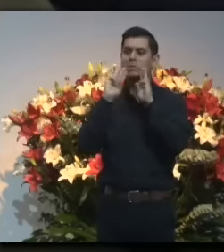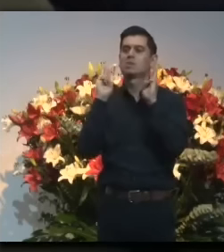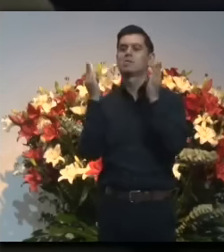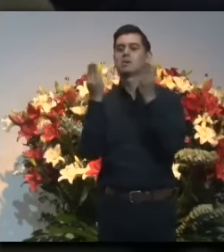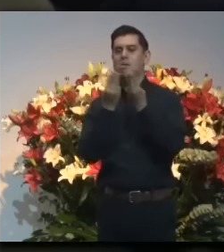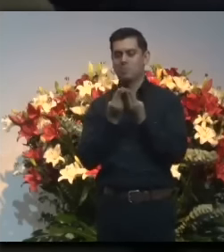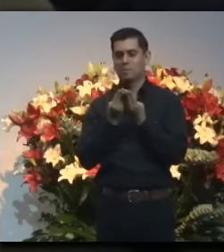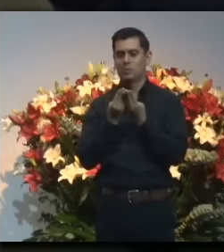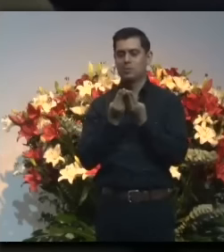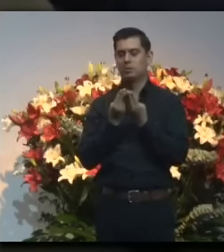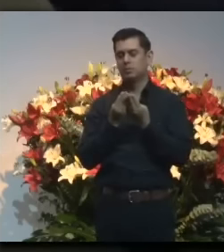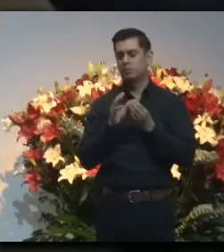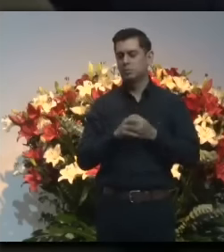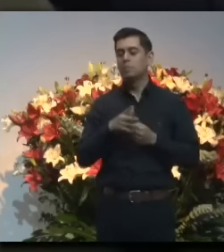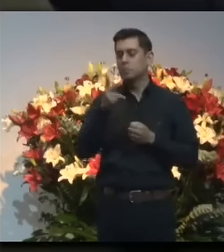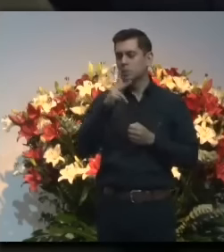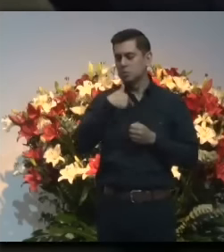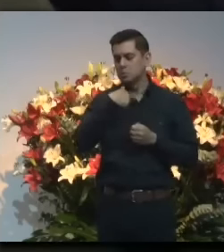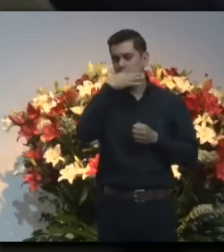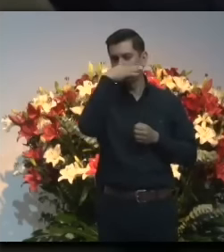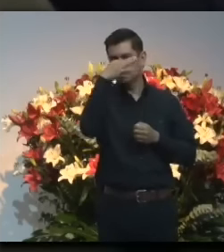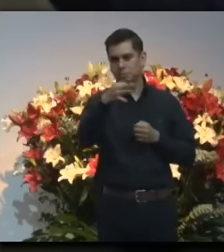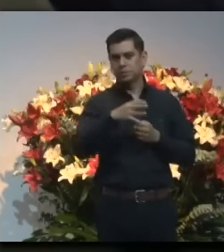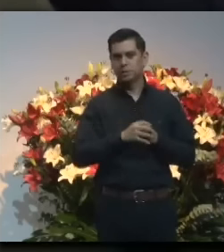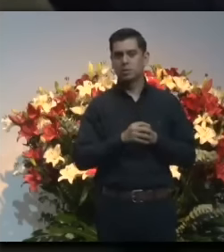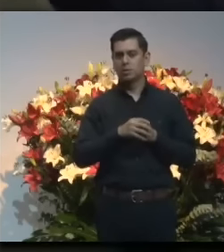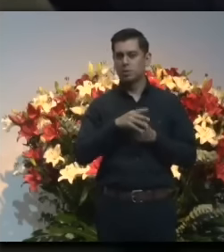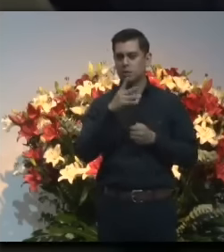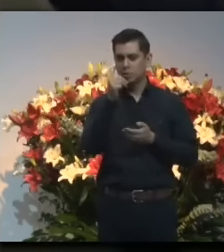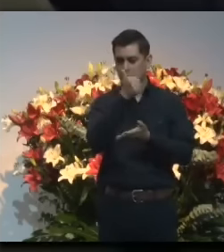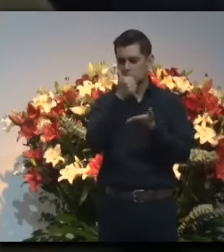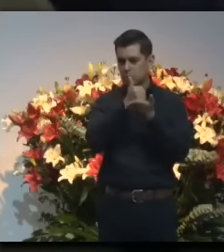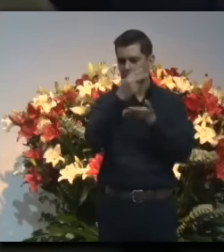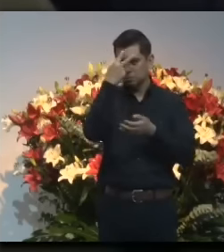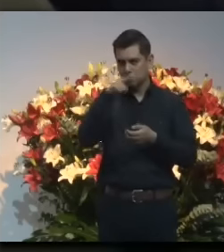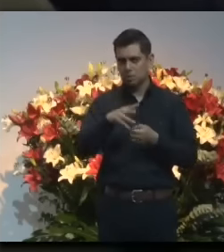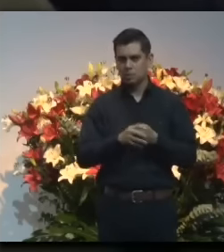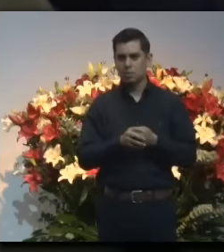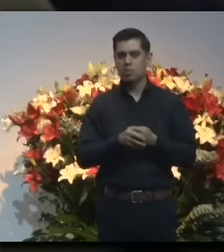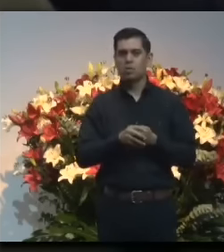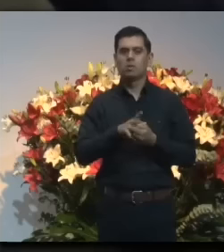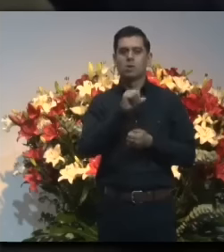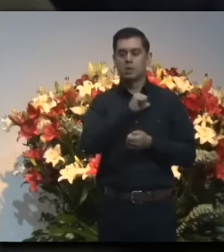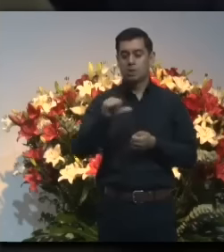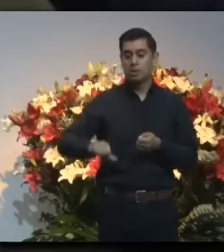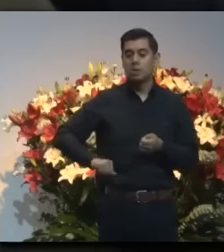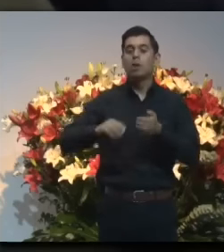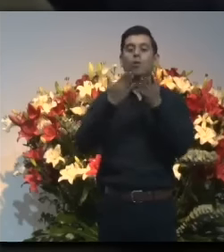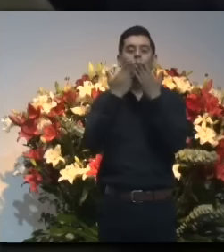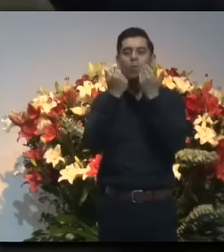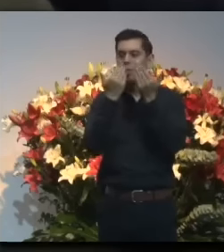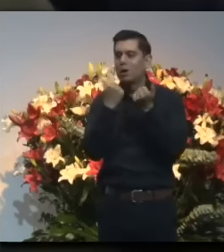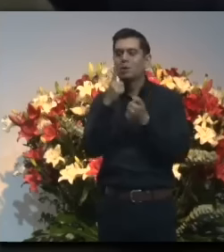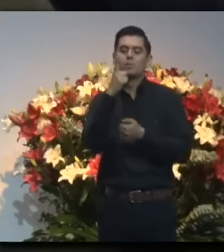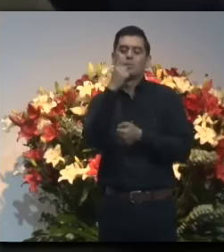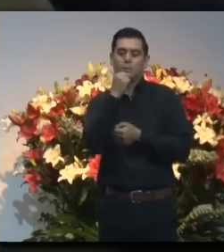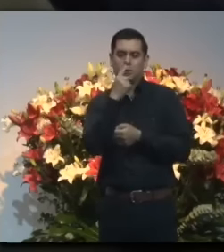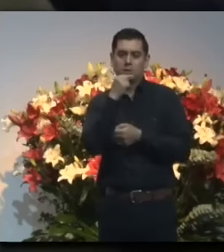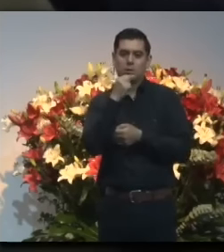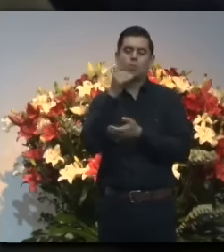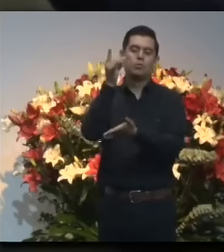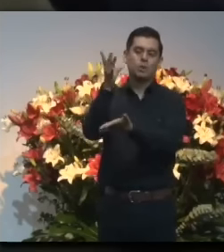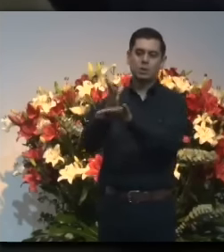No sé si sepan que en la Ciudad de México las alcaldías no tenemos mando policíaco. Tenemos una policía